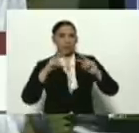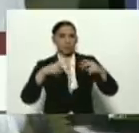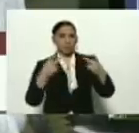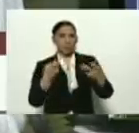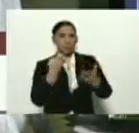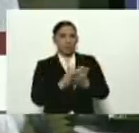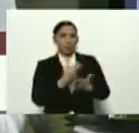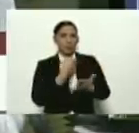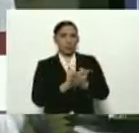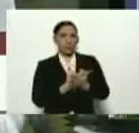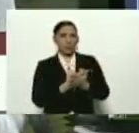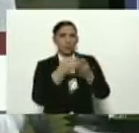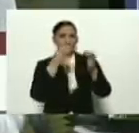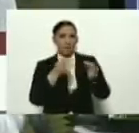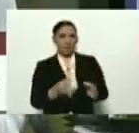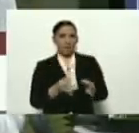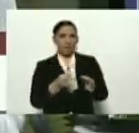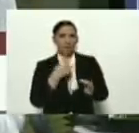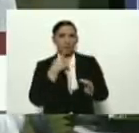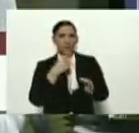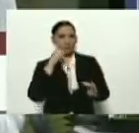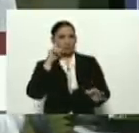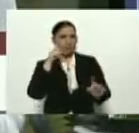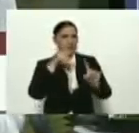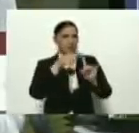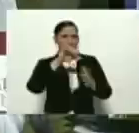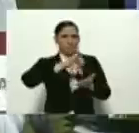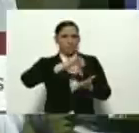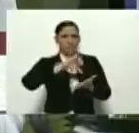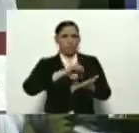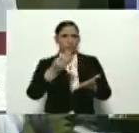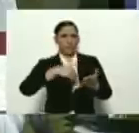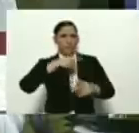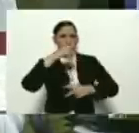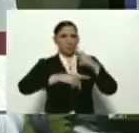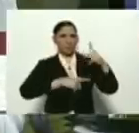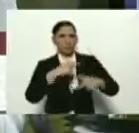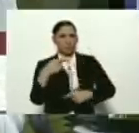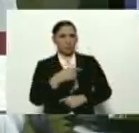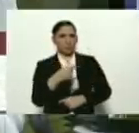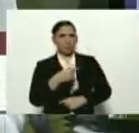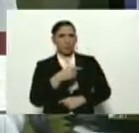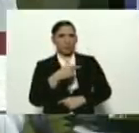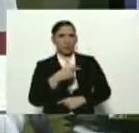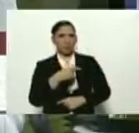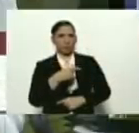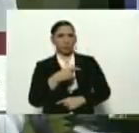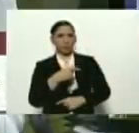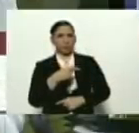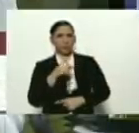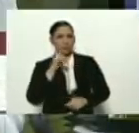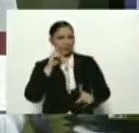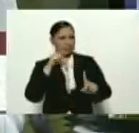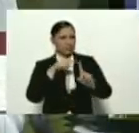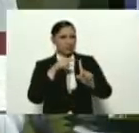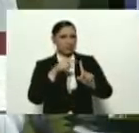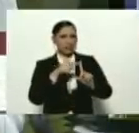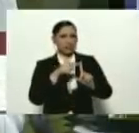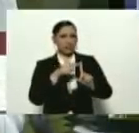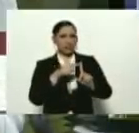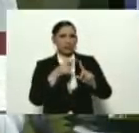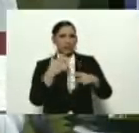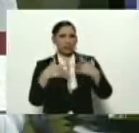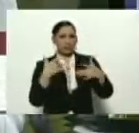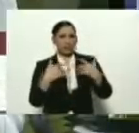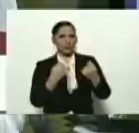economía real precisa de un enfoque más productivo y menos inclinado a la actividad financiera. Los financiamientos